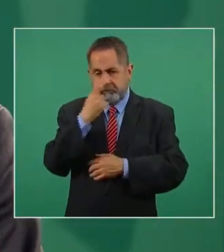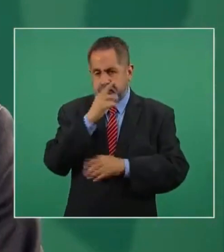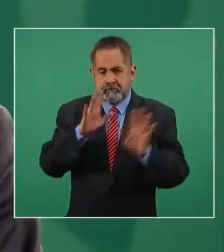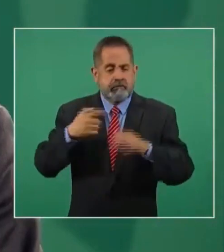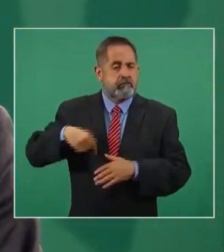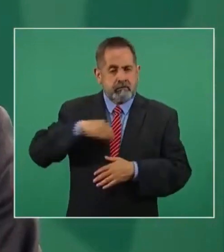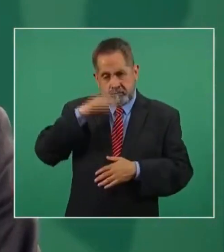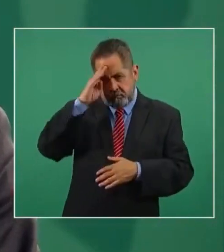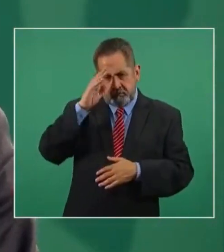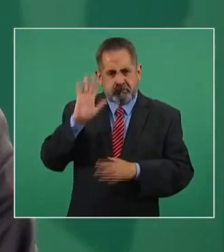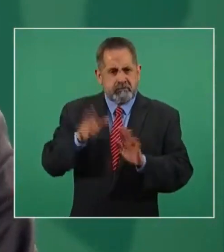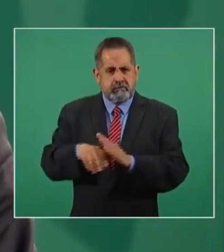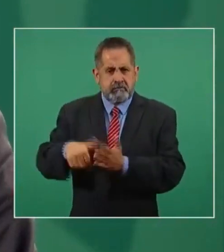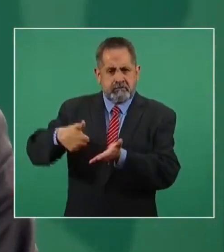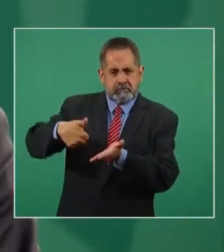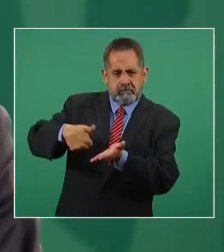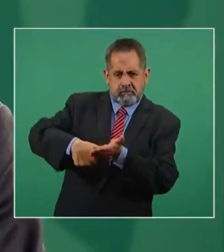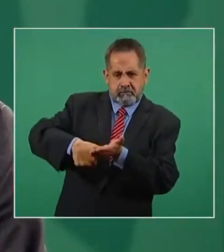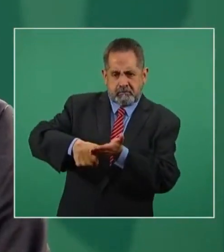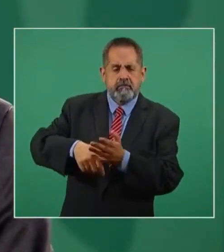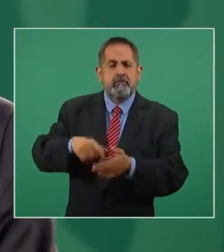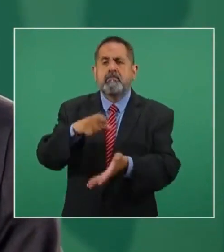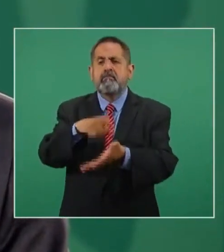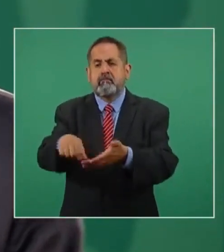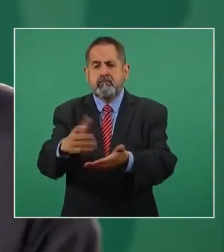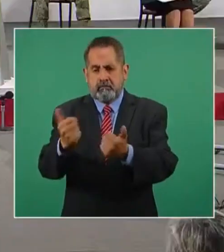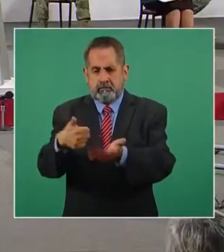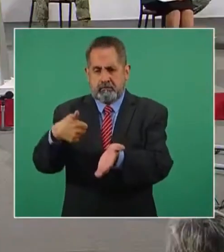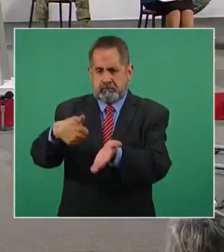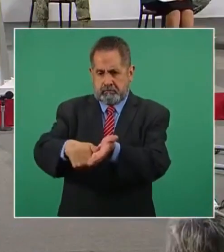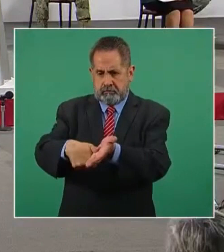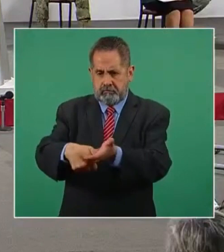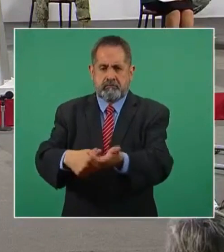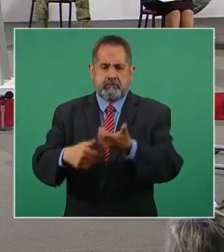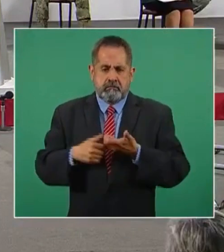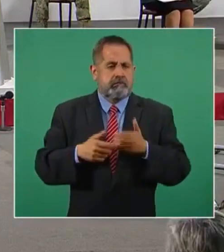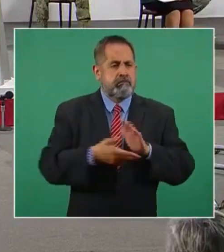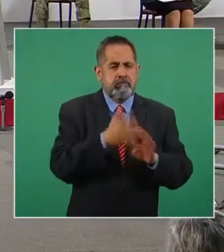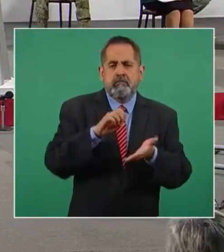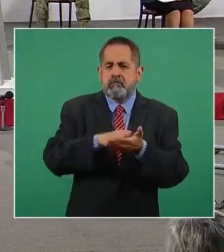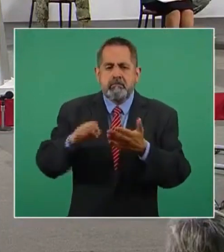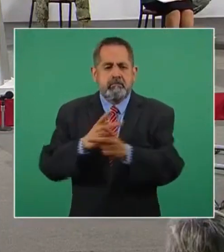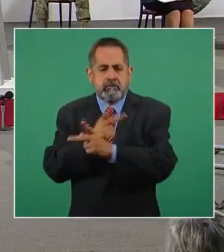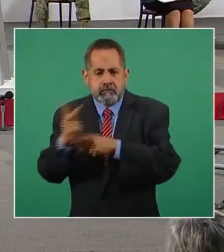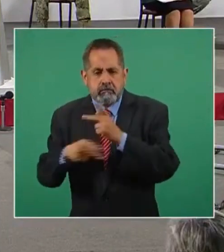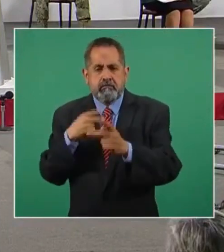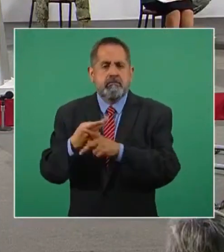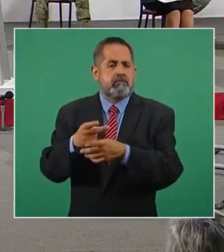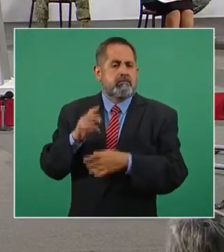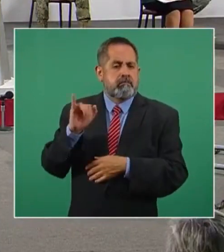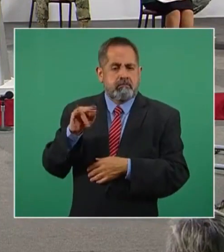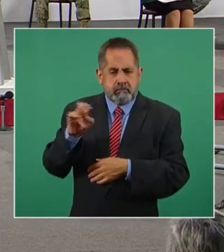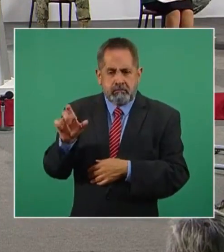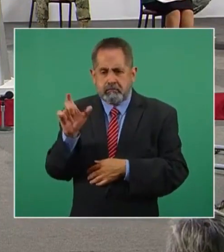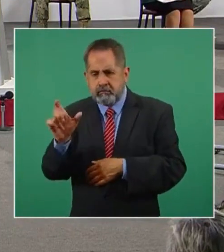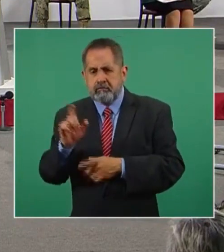consideramos que con la huella digital sería suficiente, pero esto ya se usa en diferentes documentos, en el pasaporte, en la credencial de lector,